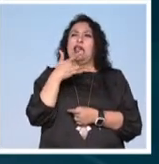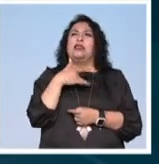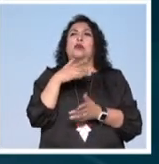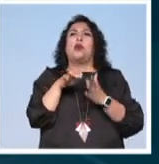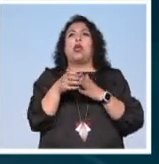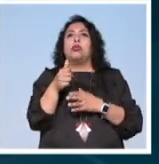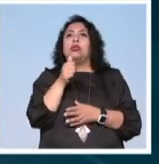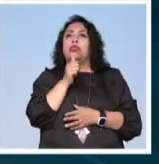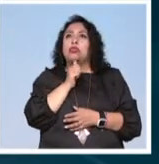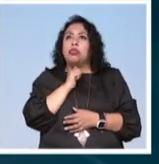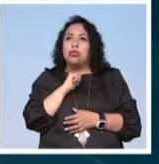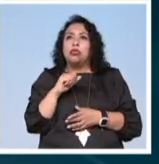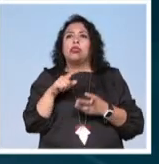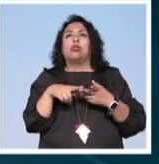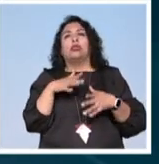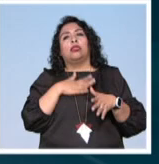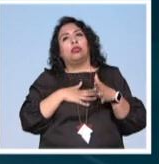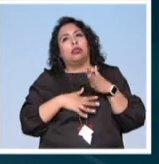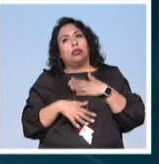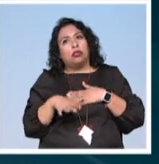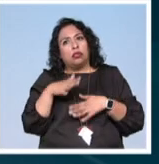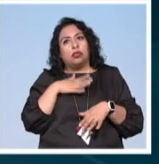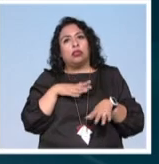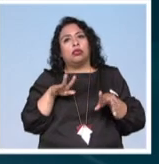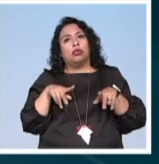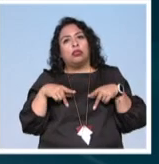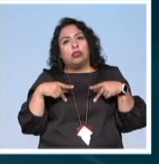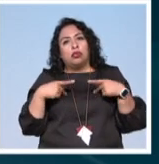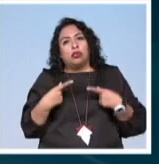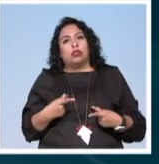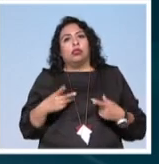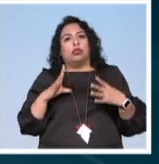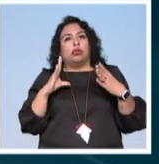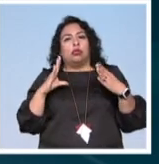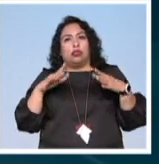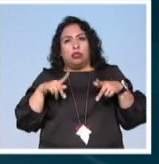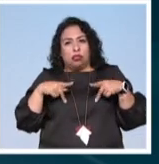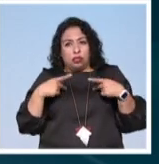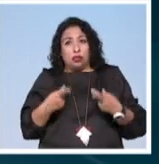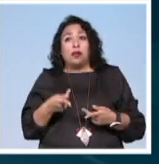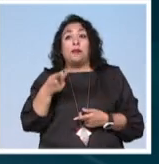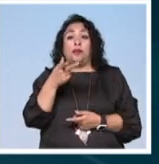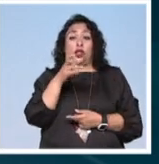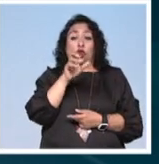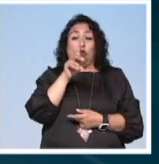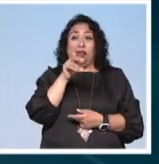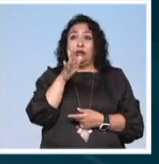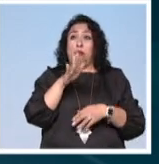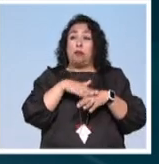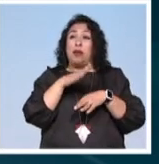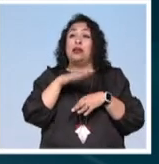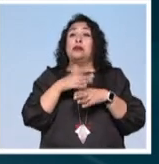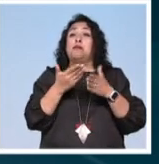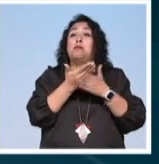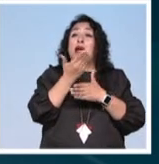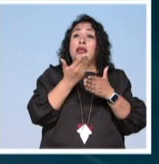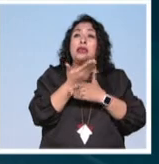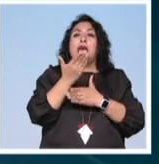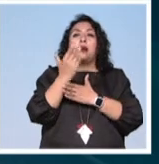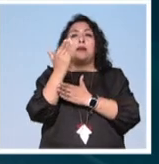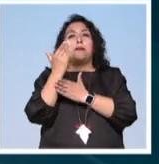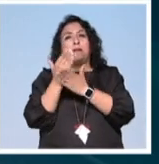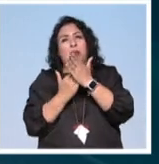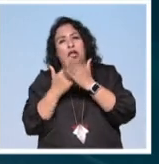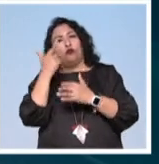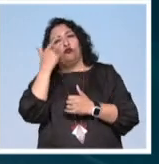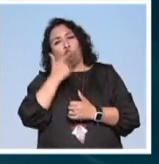la deshidratación, la fatiga y la debilidad muscular. La producción de cortisol se incrementa por las mañanas y se reduce